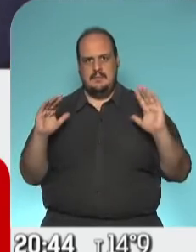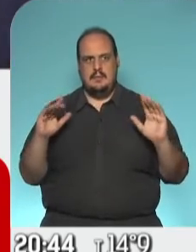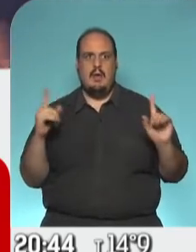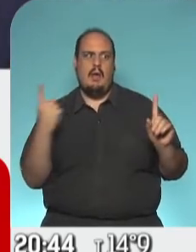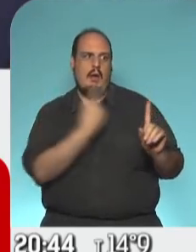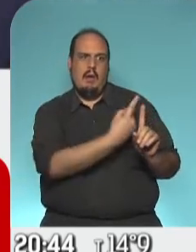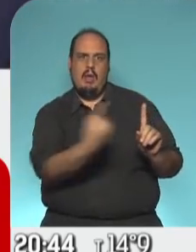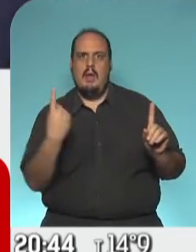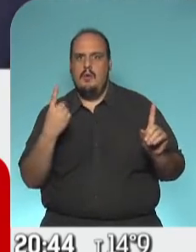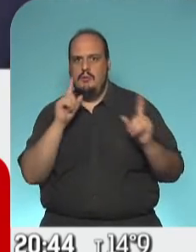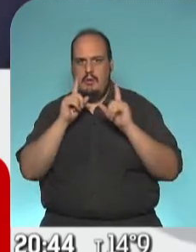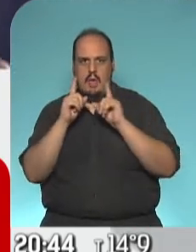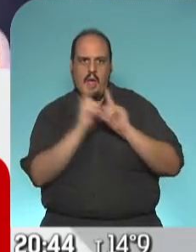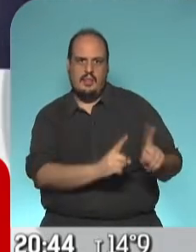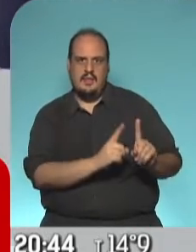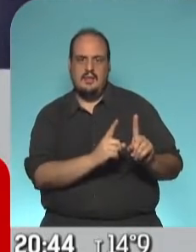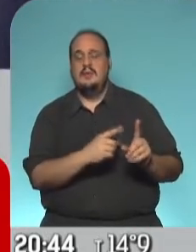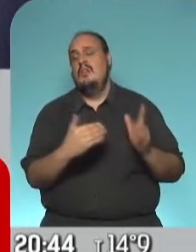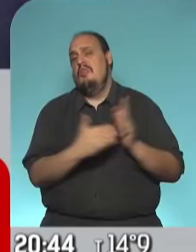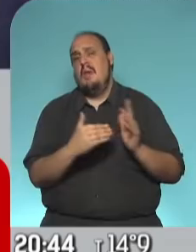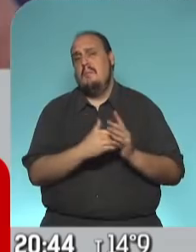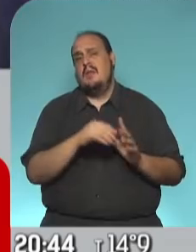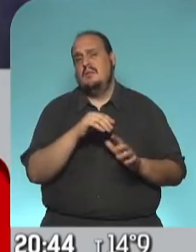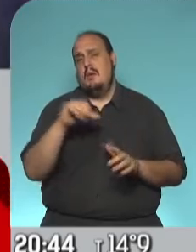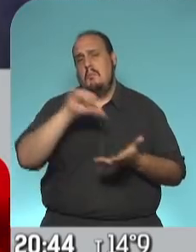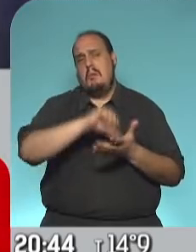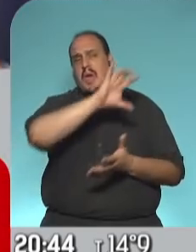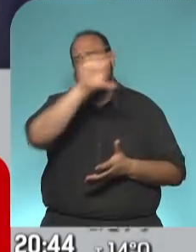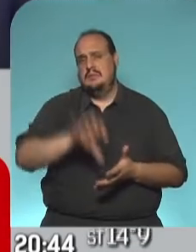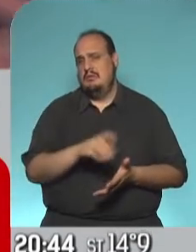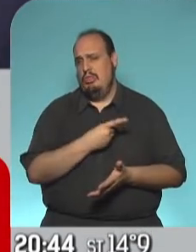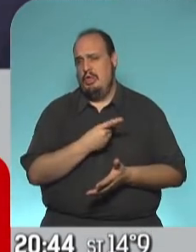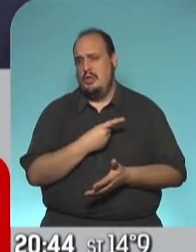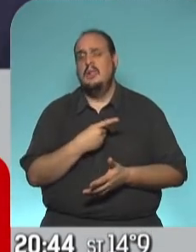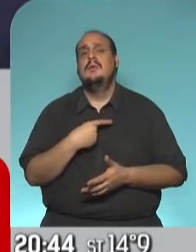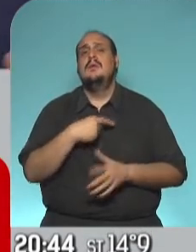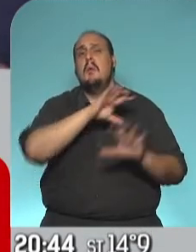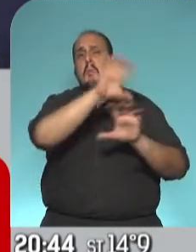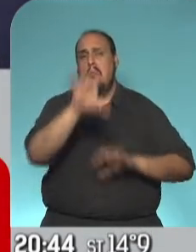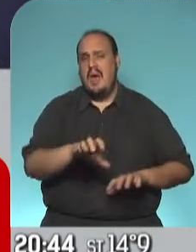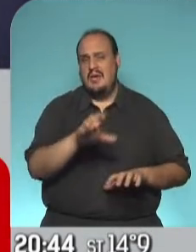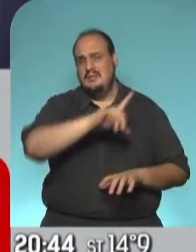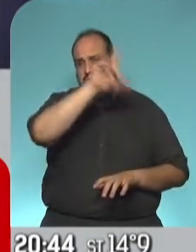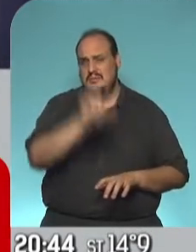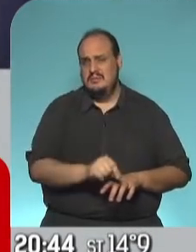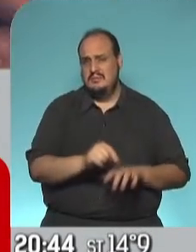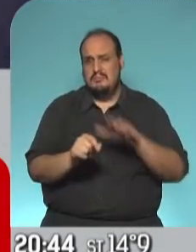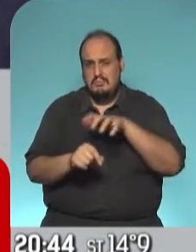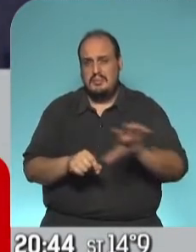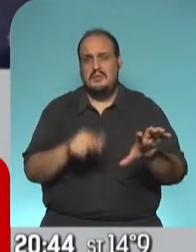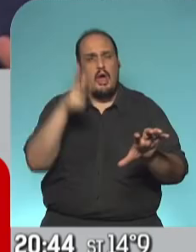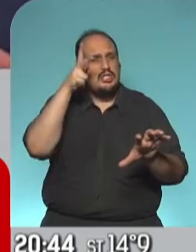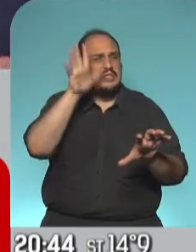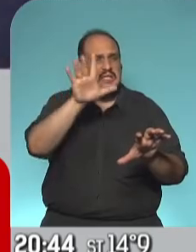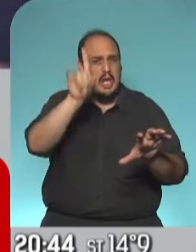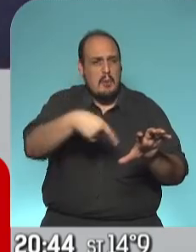en las distintas comunidades del país, entendiendo también que nuestro país en un 85% de su territorio no